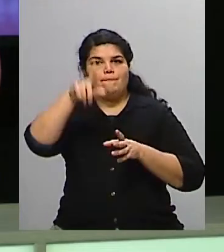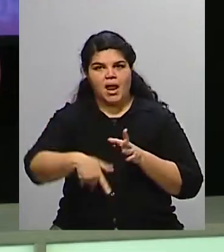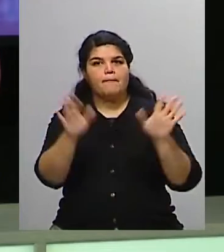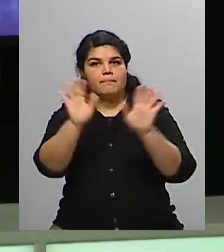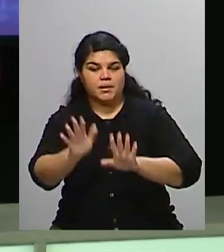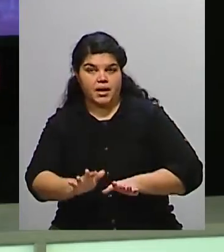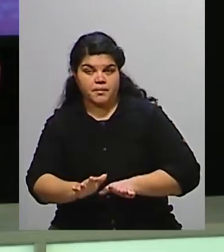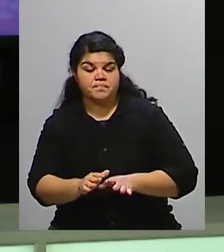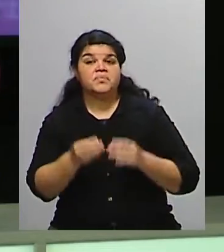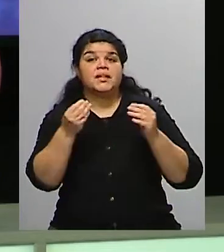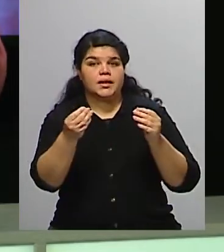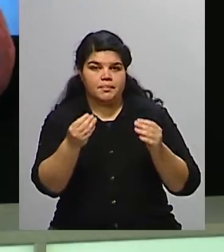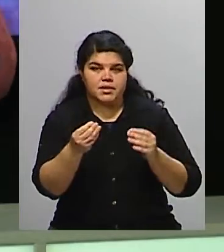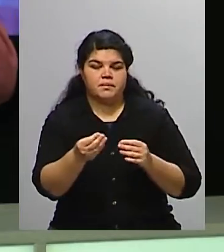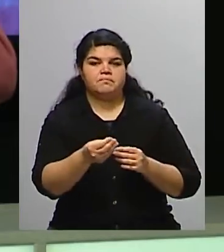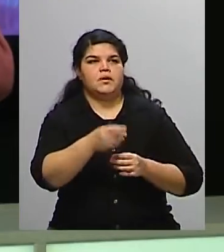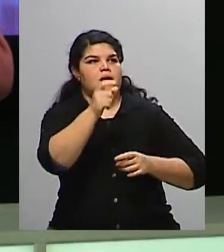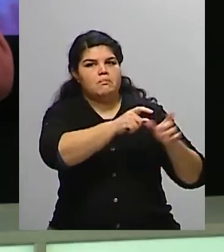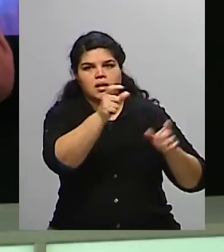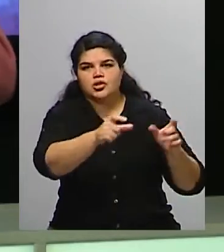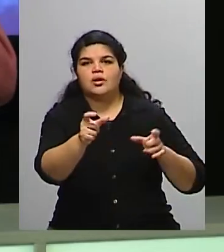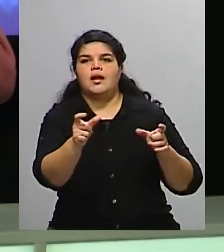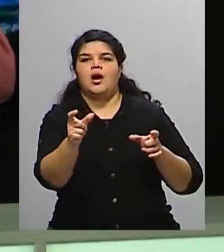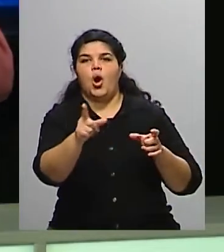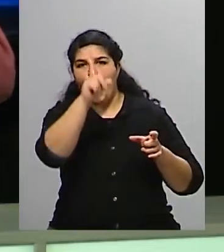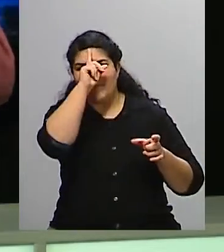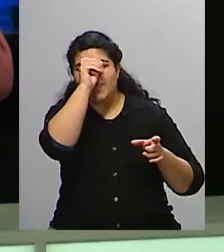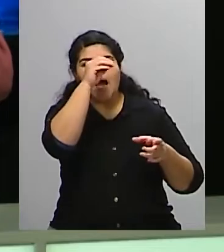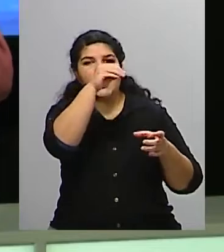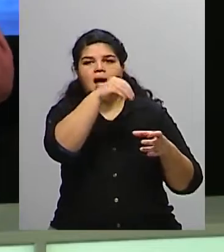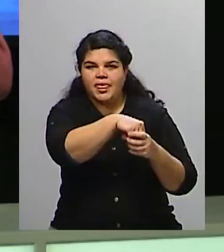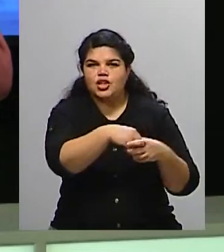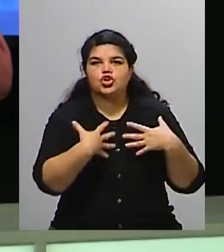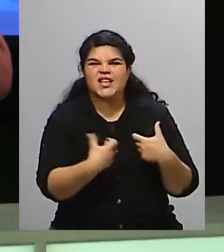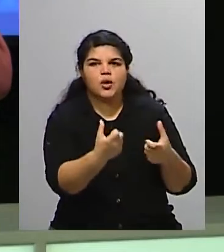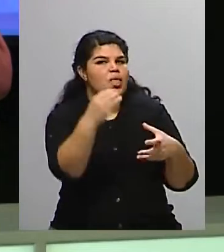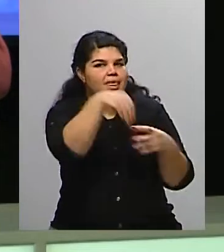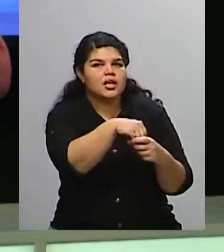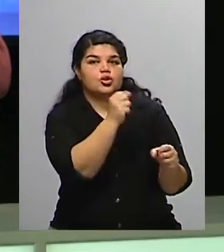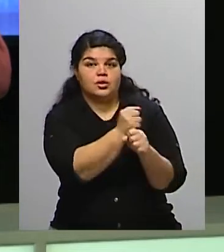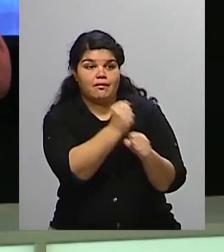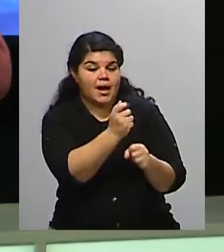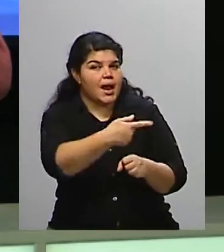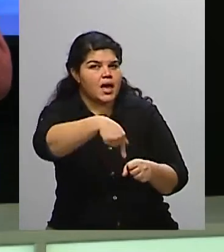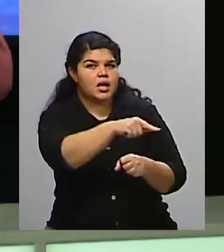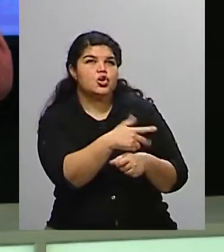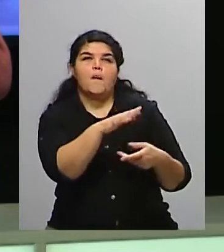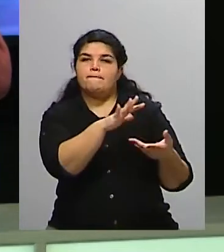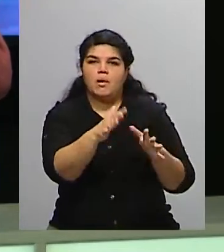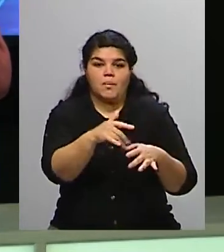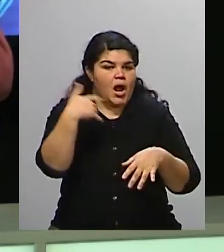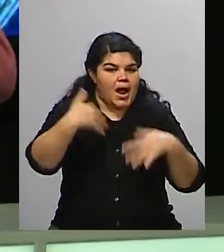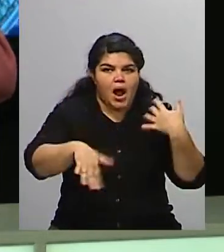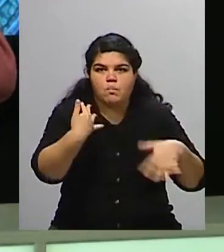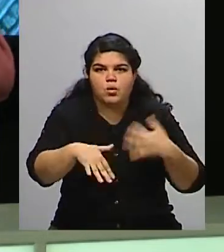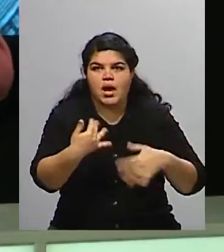profesionales asistenciales están formados desde un mapa mental a trabajar con el tiempo con una visión de necesito hacer ya las cosas. Por ejemplo,